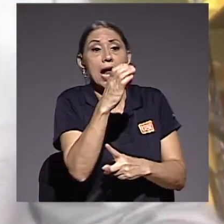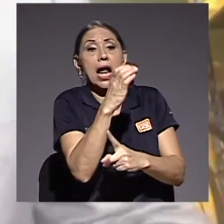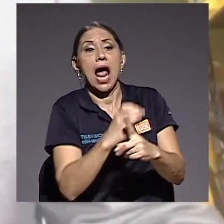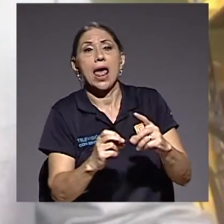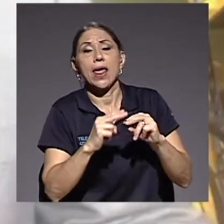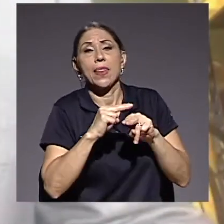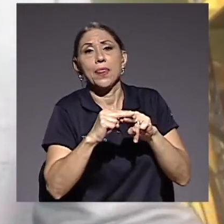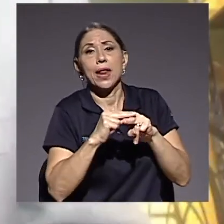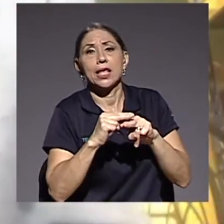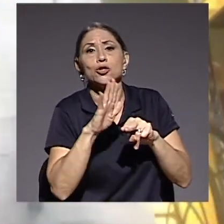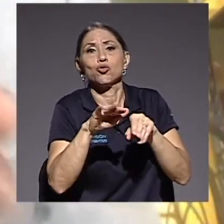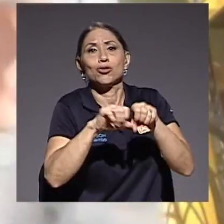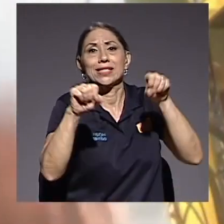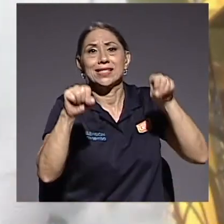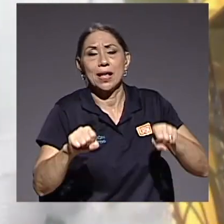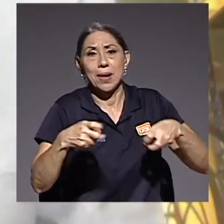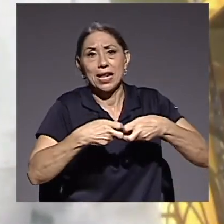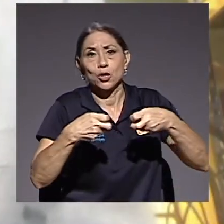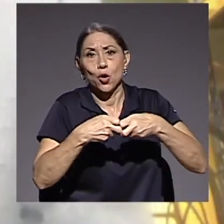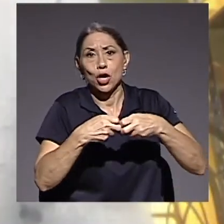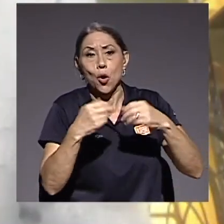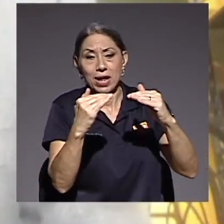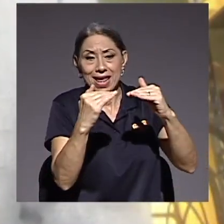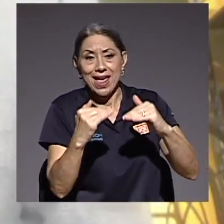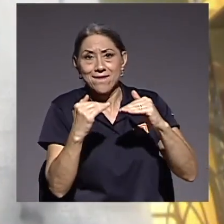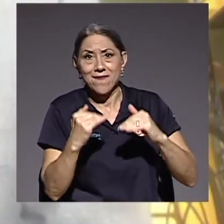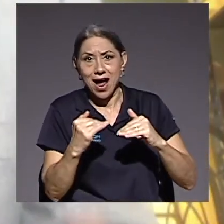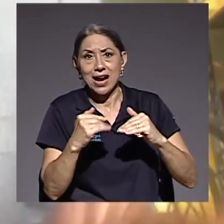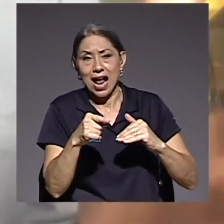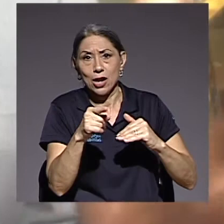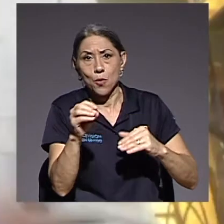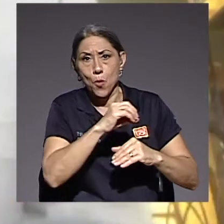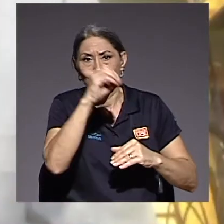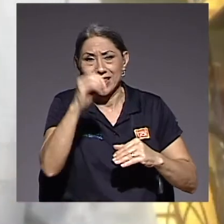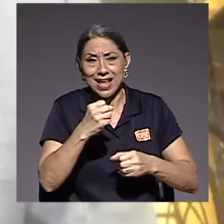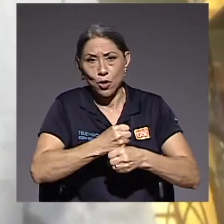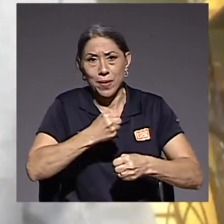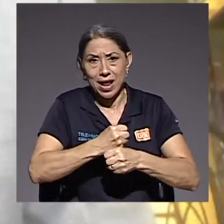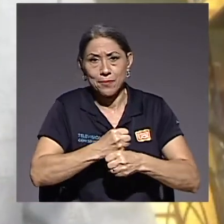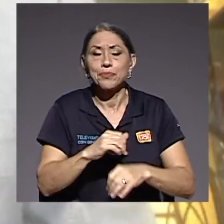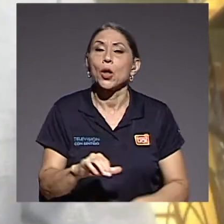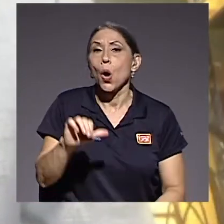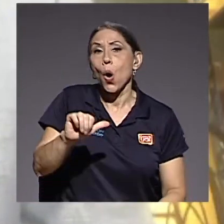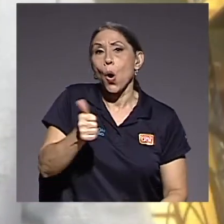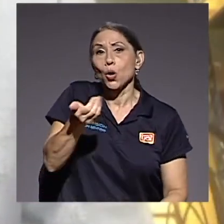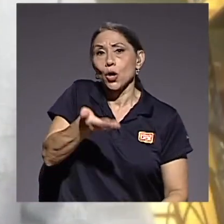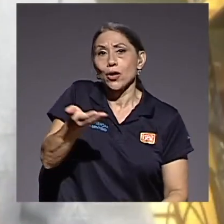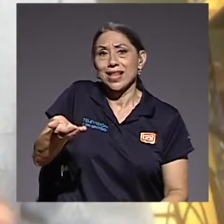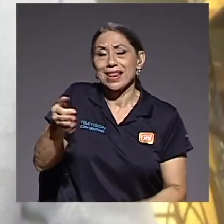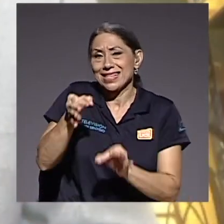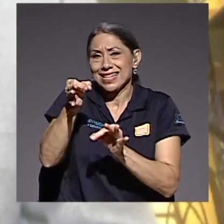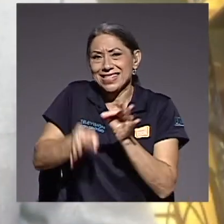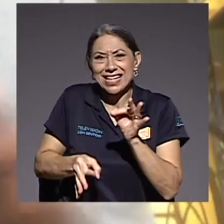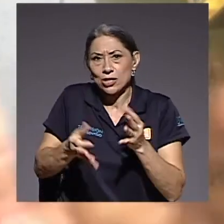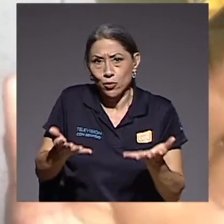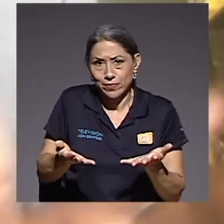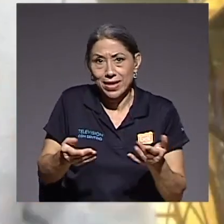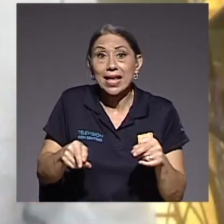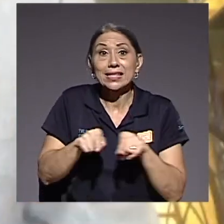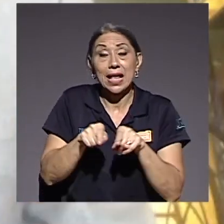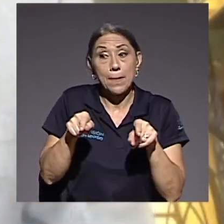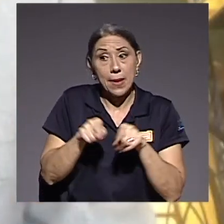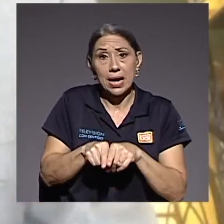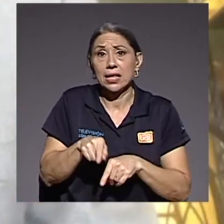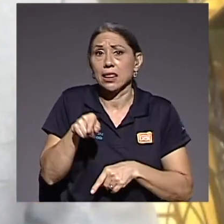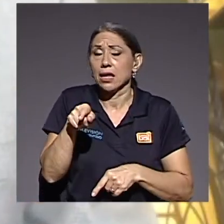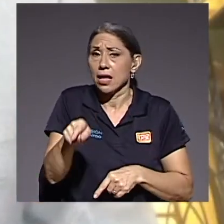a los voltajes de operación. El otro problema que tiene eso, y una cosa muy sencilla, es, aparte de la cantidad